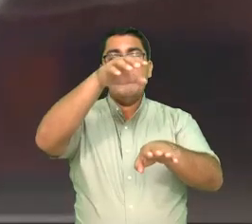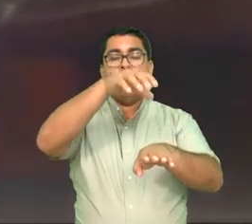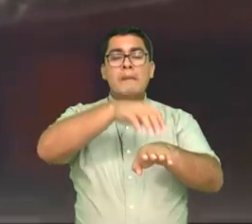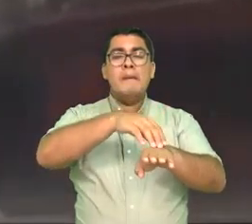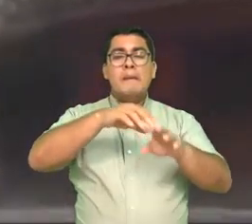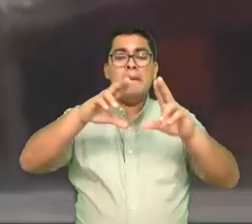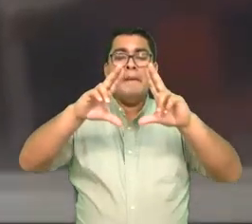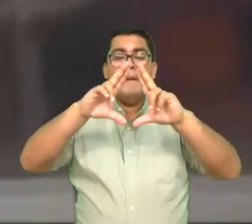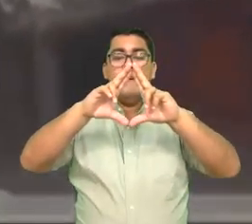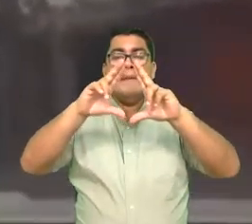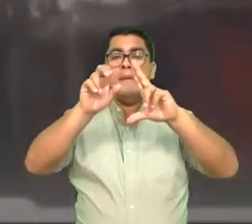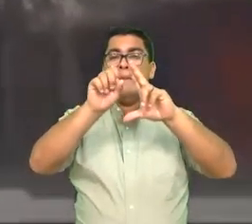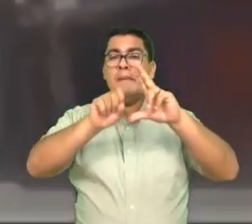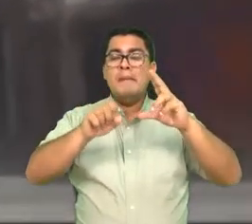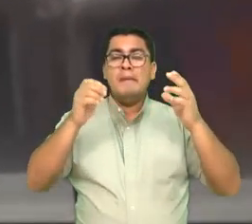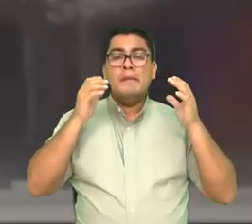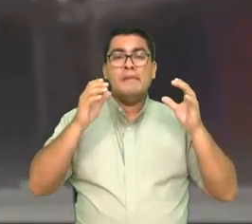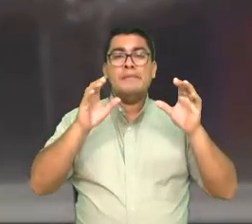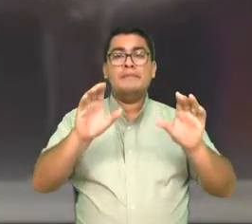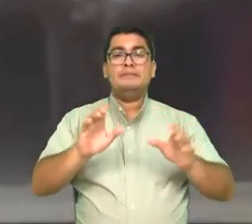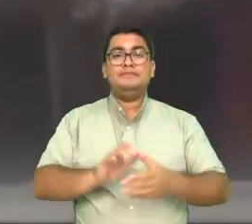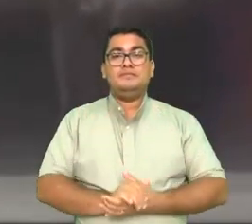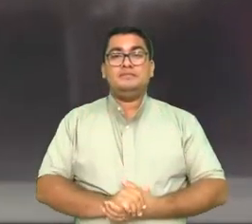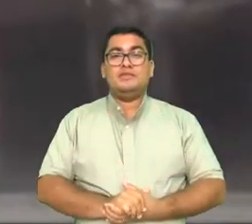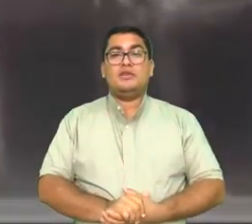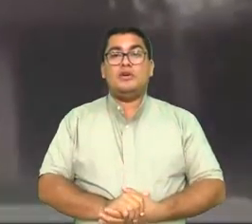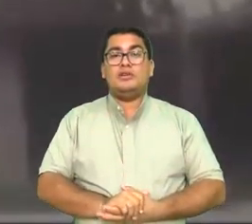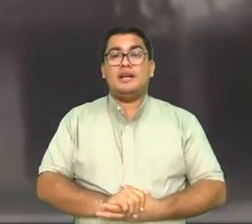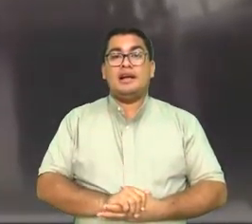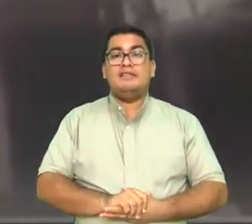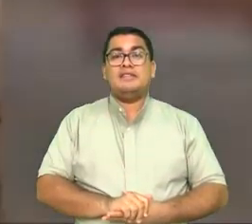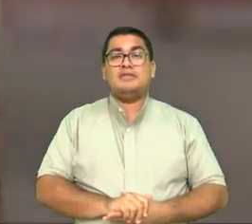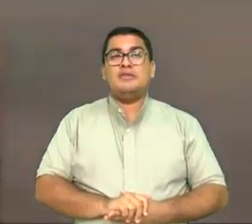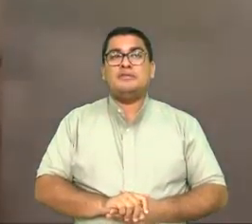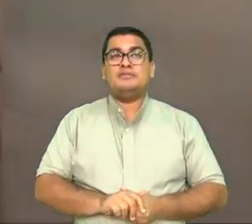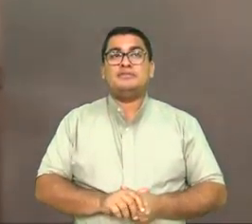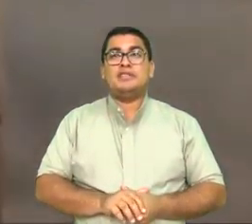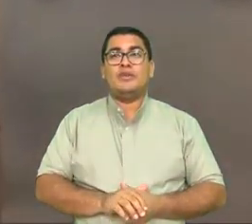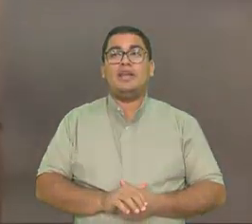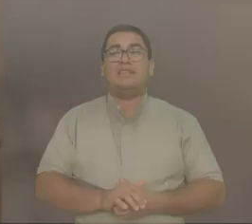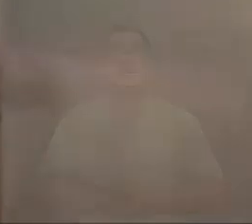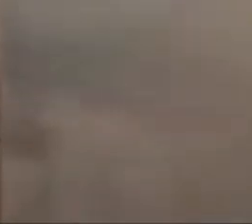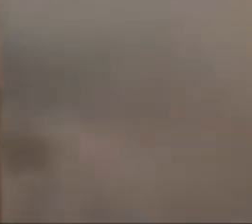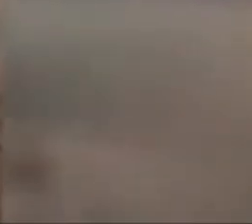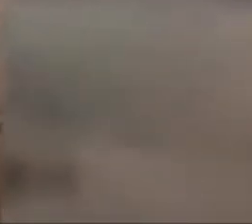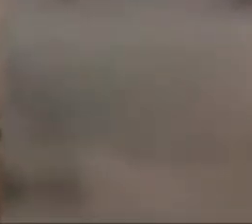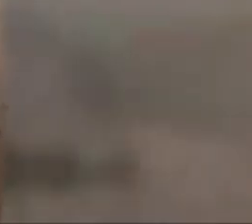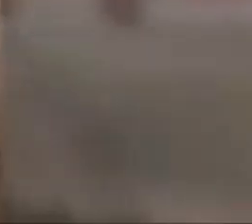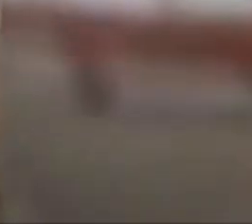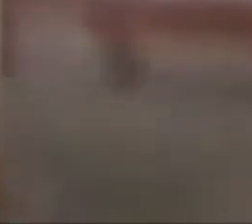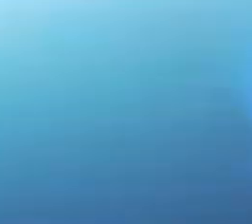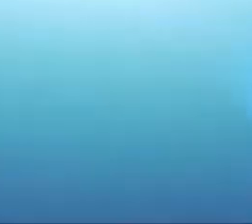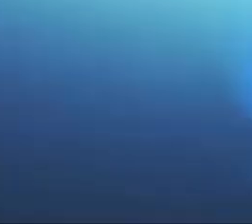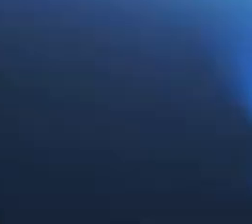Sur. Con imágenes de Ronald Ruiz, informó para el canal parlamentario Vanessa Paz.